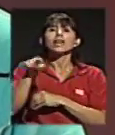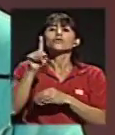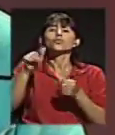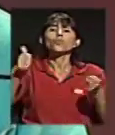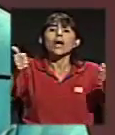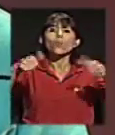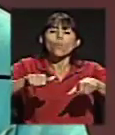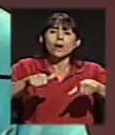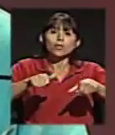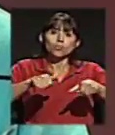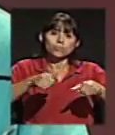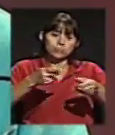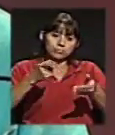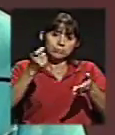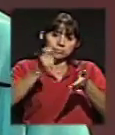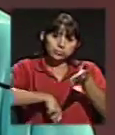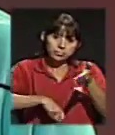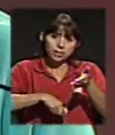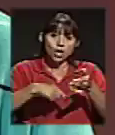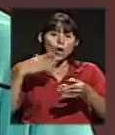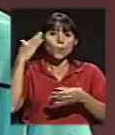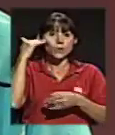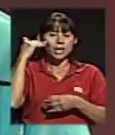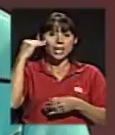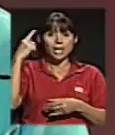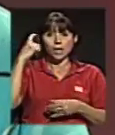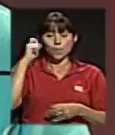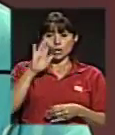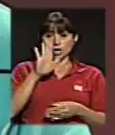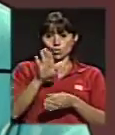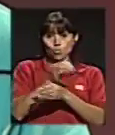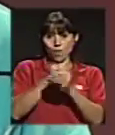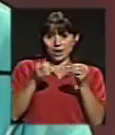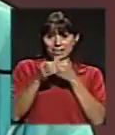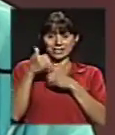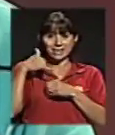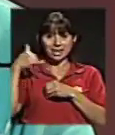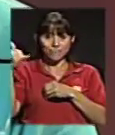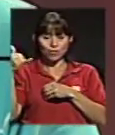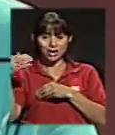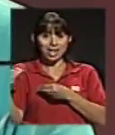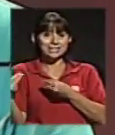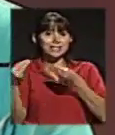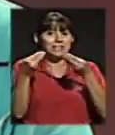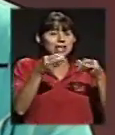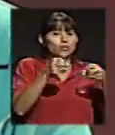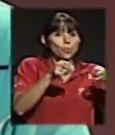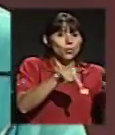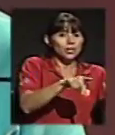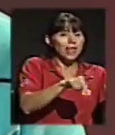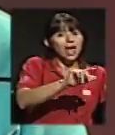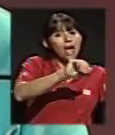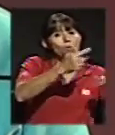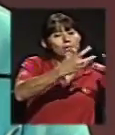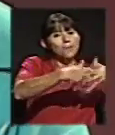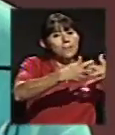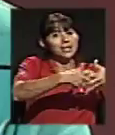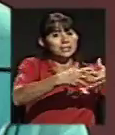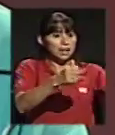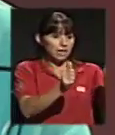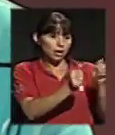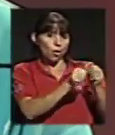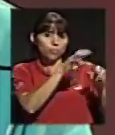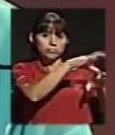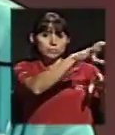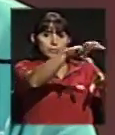de tu agencia telefónica a una empresa que con su infraestructura propia viene